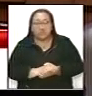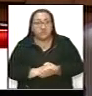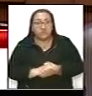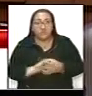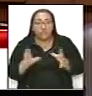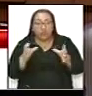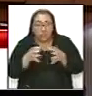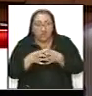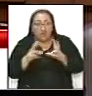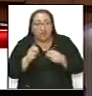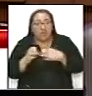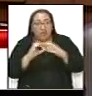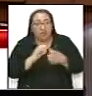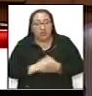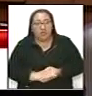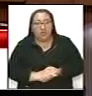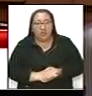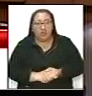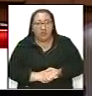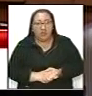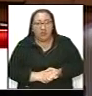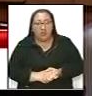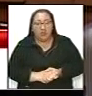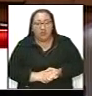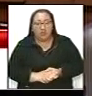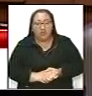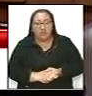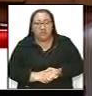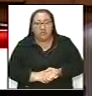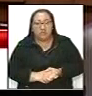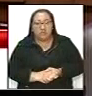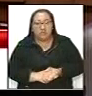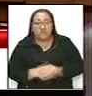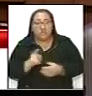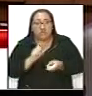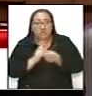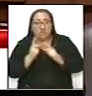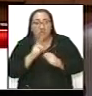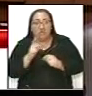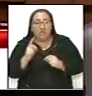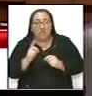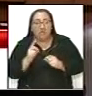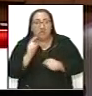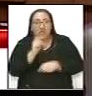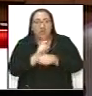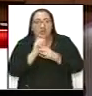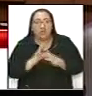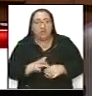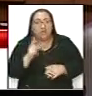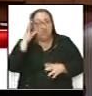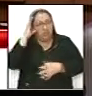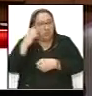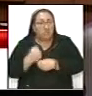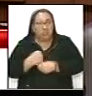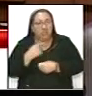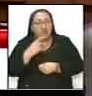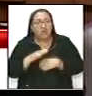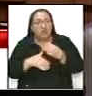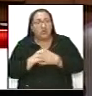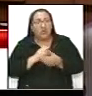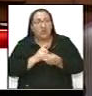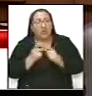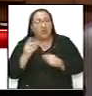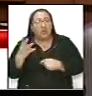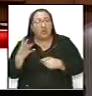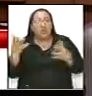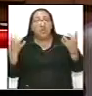estos temas que estamos debatiendo ahora, que para ellos no son importantes, sino convertir a cada alumno en un soldado de una supuesta revolución por la cuarta